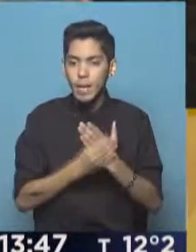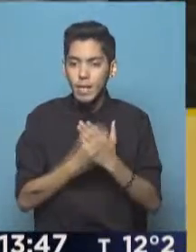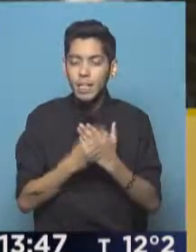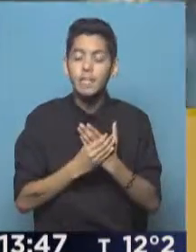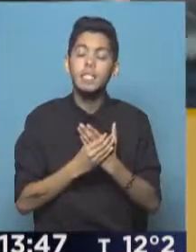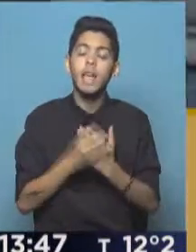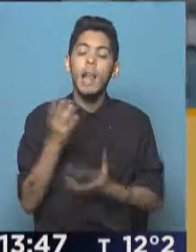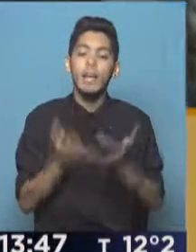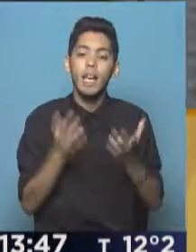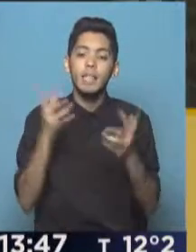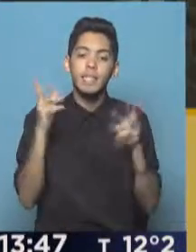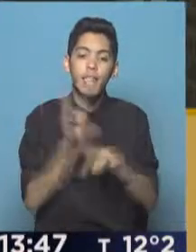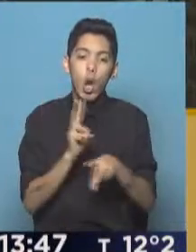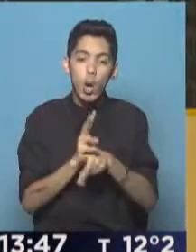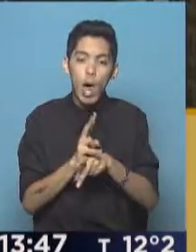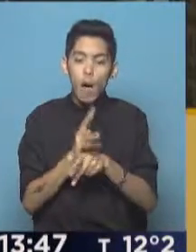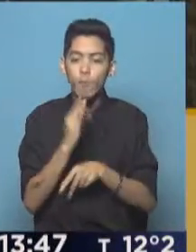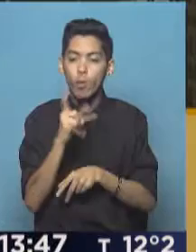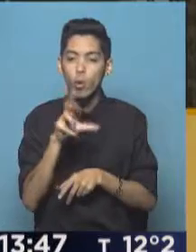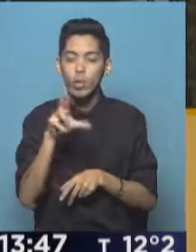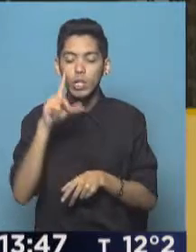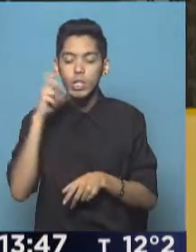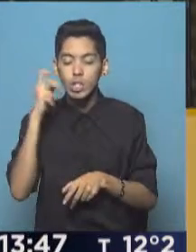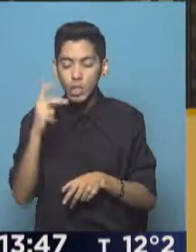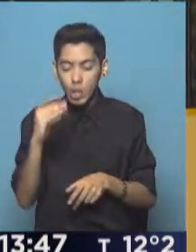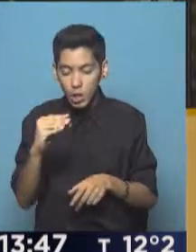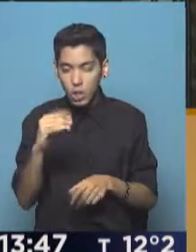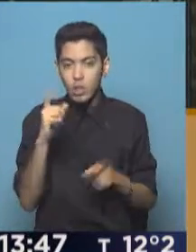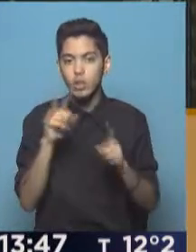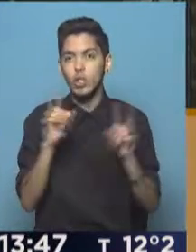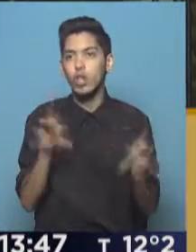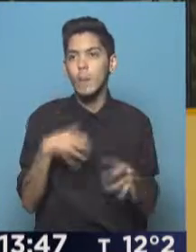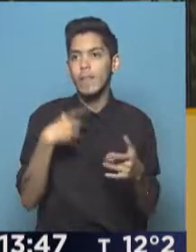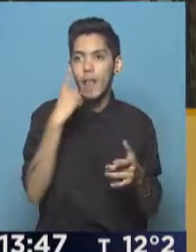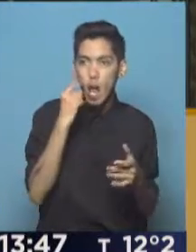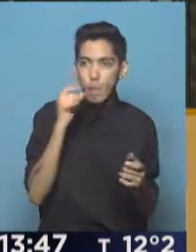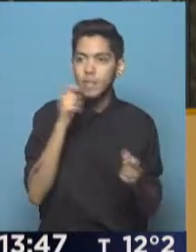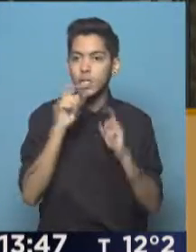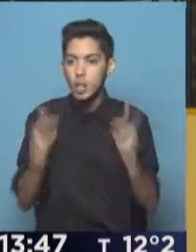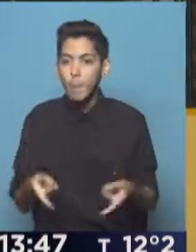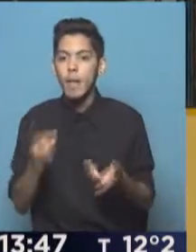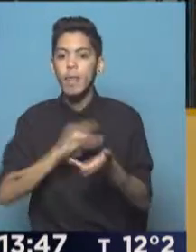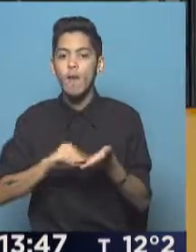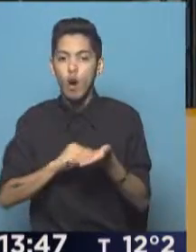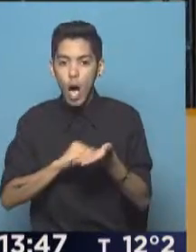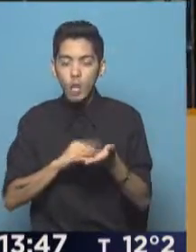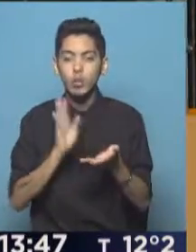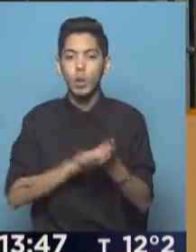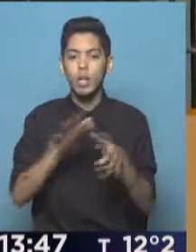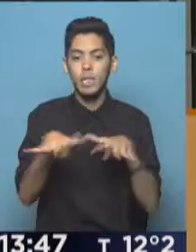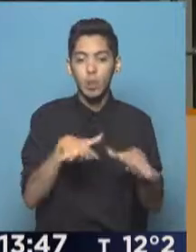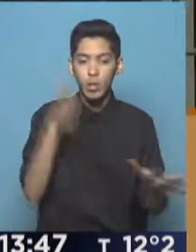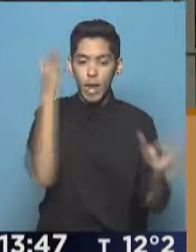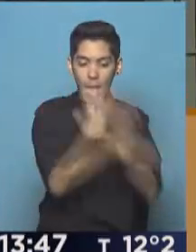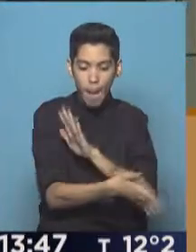Patricia Bullrich, asombrada por la decisión entonces, no solamente de sus abogados, sino de Marcelo Mayo, de repentinamente salir de esa situación de